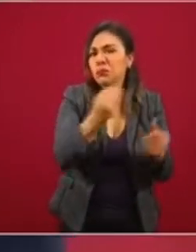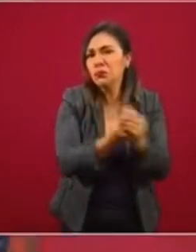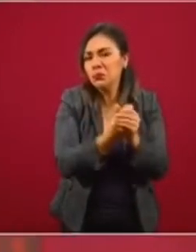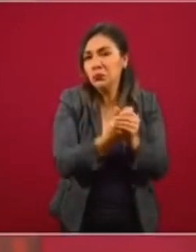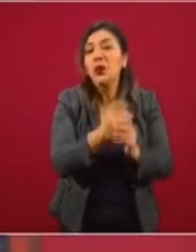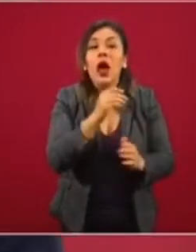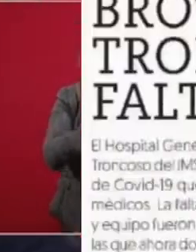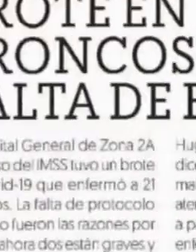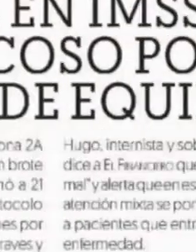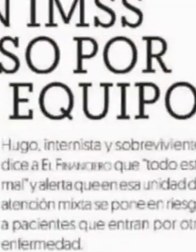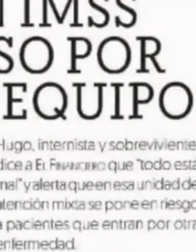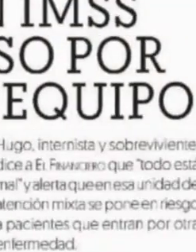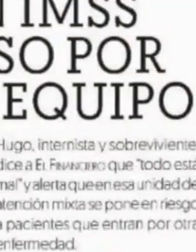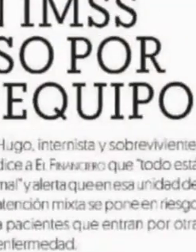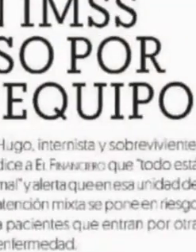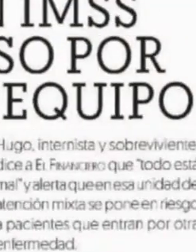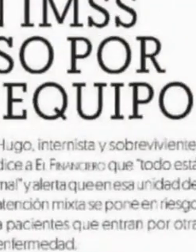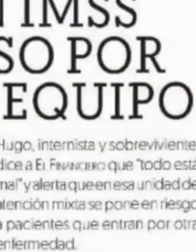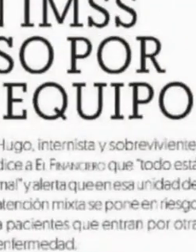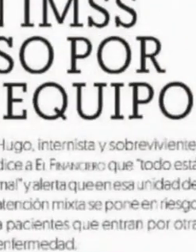y cómo está ahora.